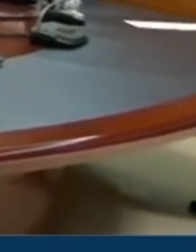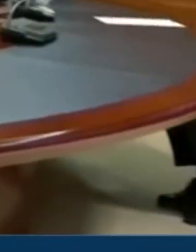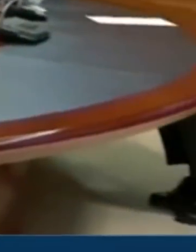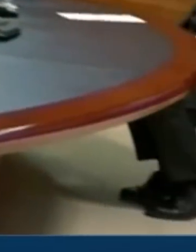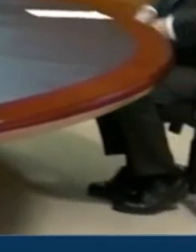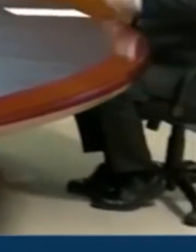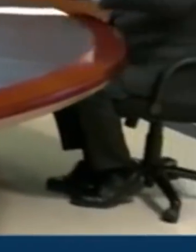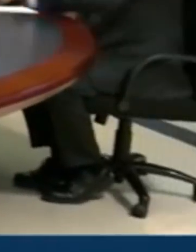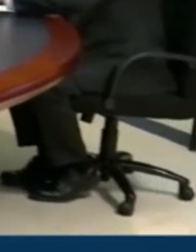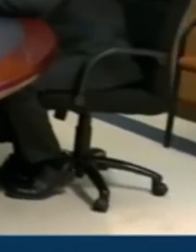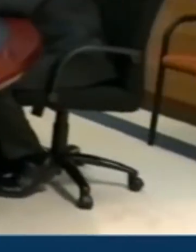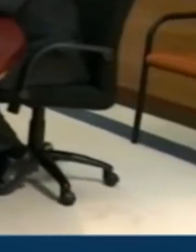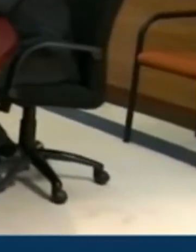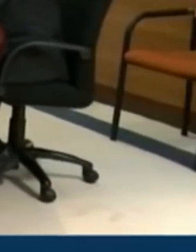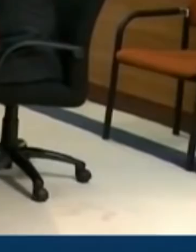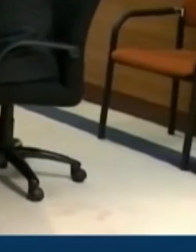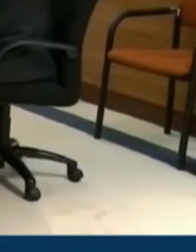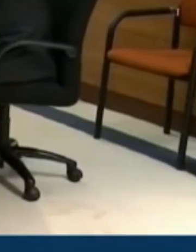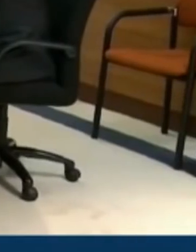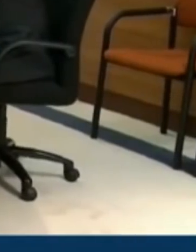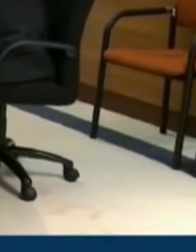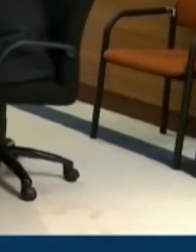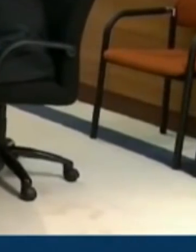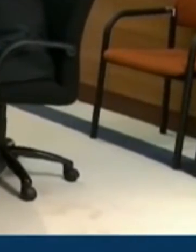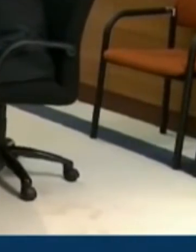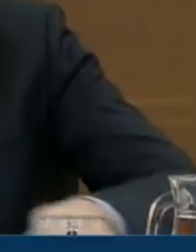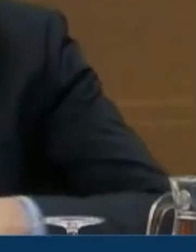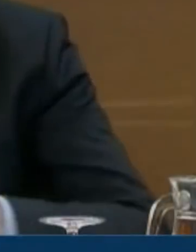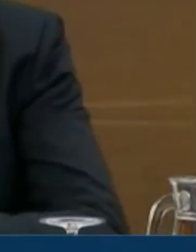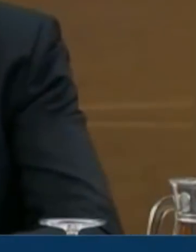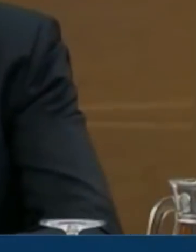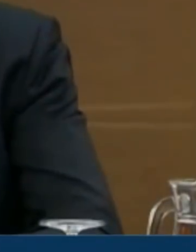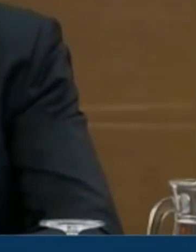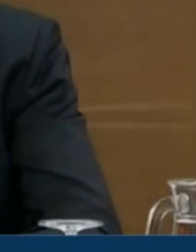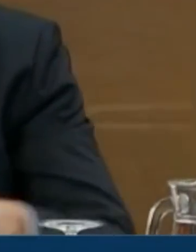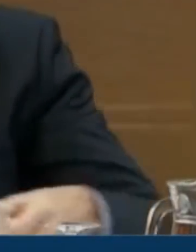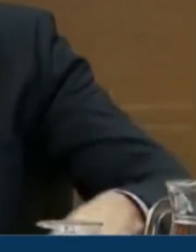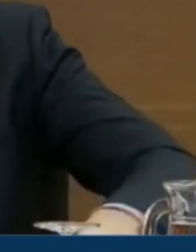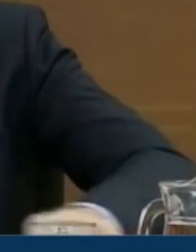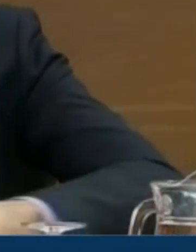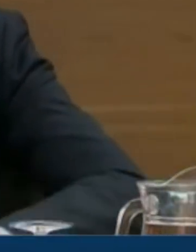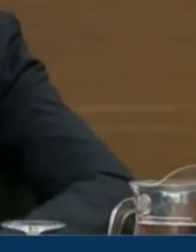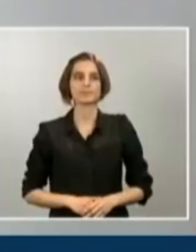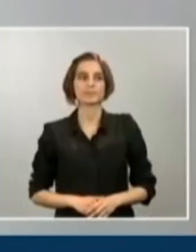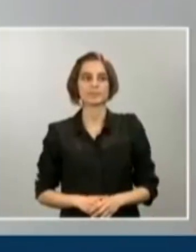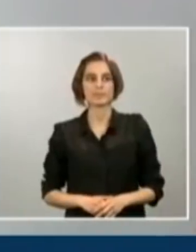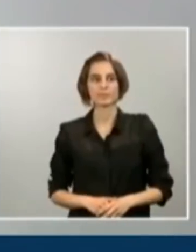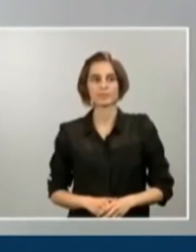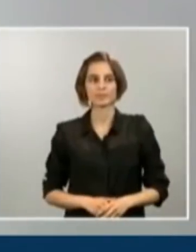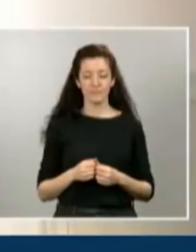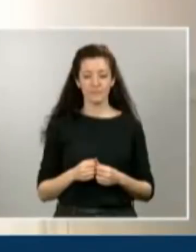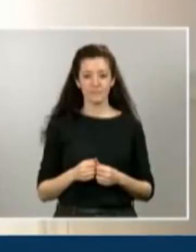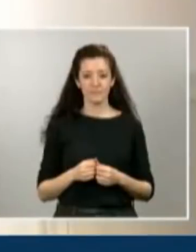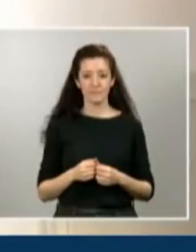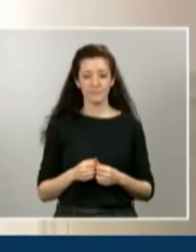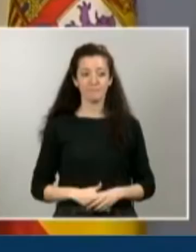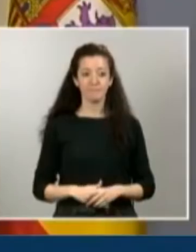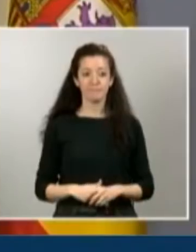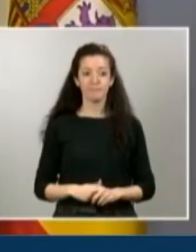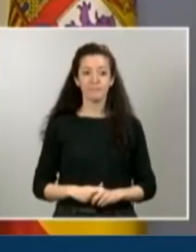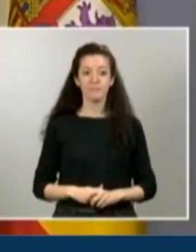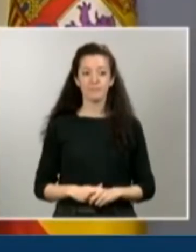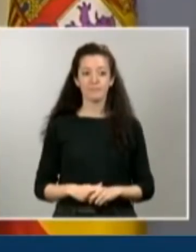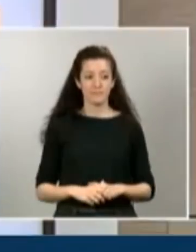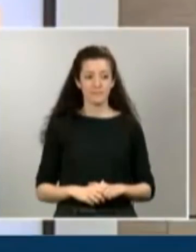un fuerte coste político. De manera que Sánchez optó por enmascarar su gestión detrás del cuadro técnico: un guardia civil, un científico,